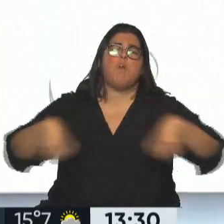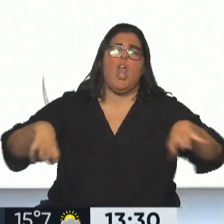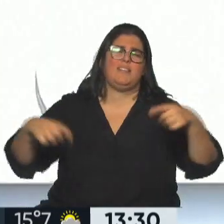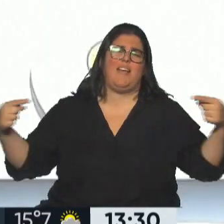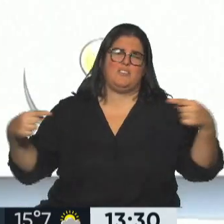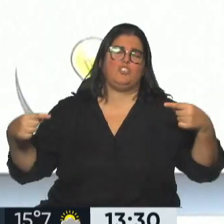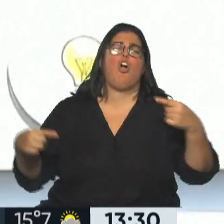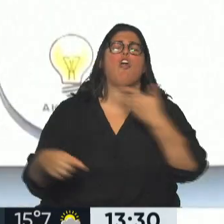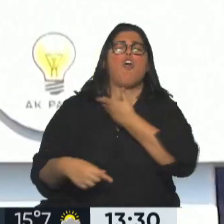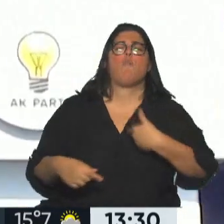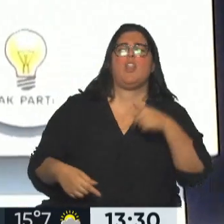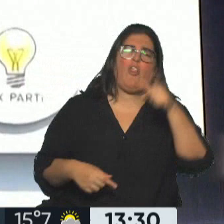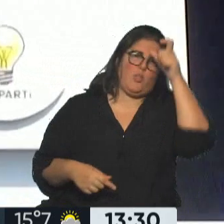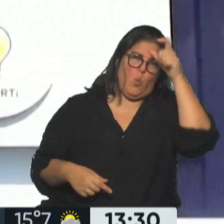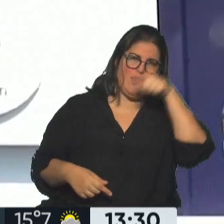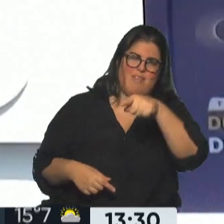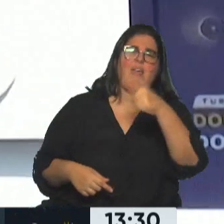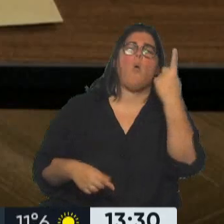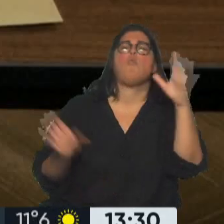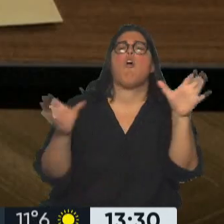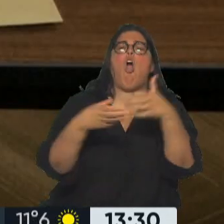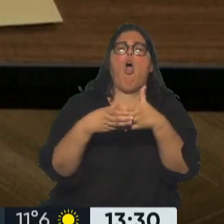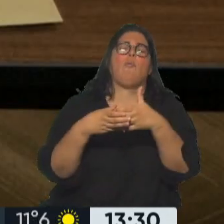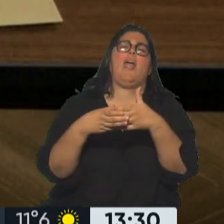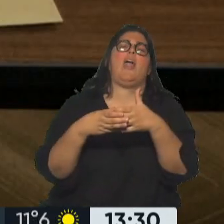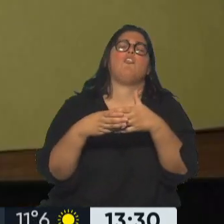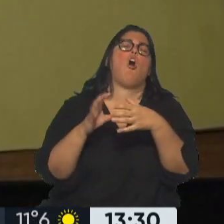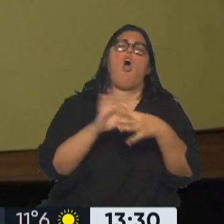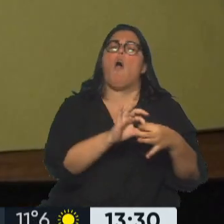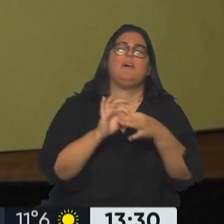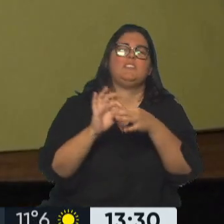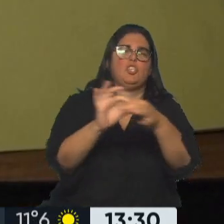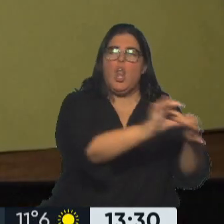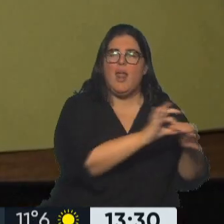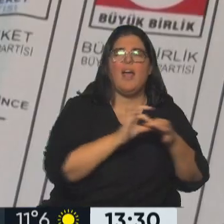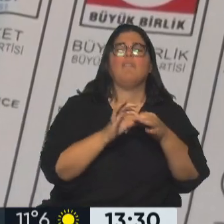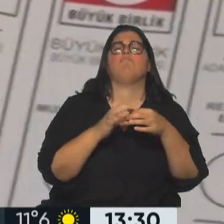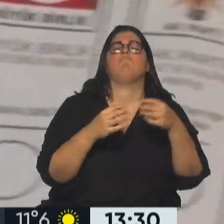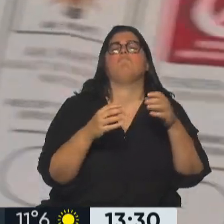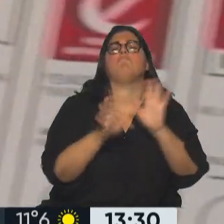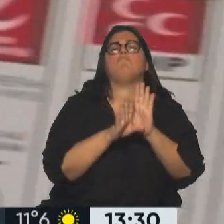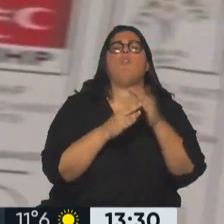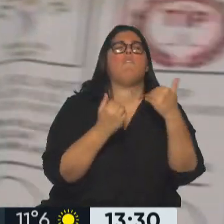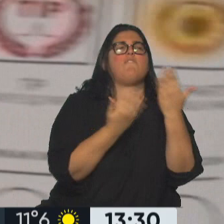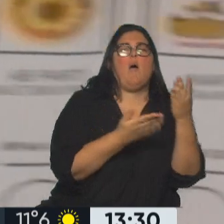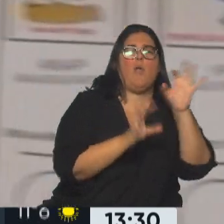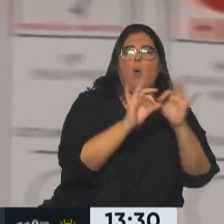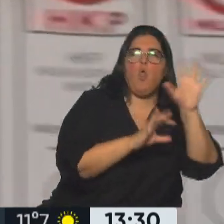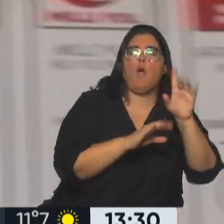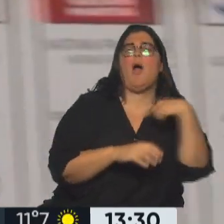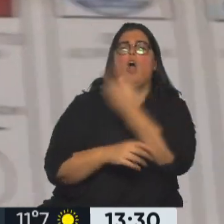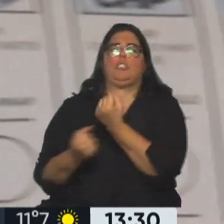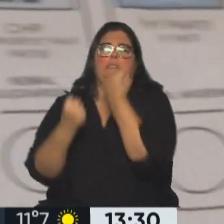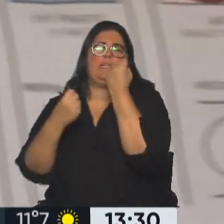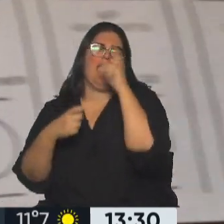gobierno autoritario, islamista y conservador y una coalición opositora multipartidaria, secular y más cercana a Europa, resultó